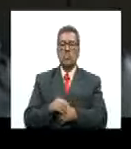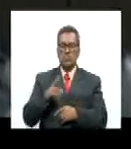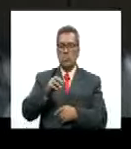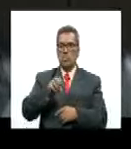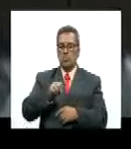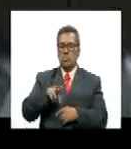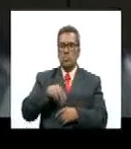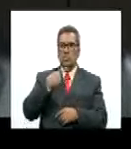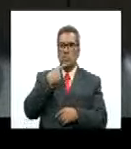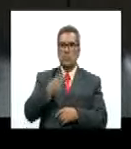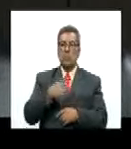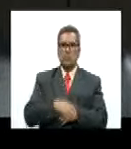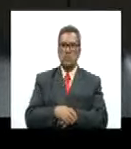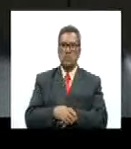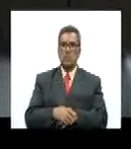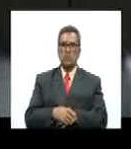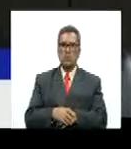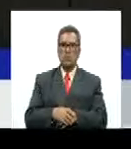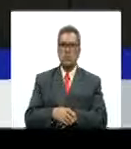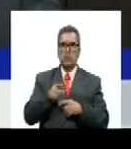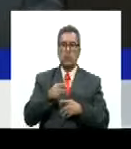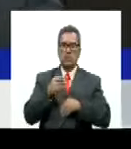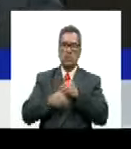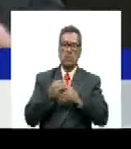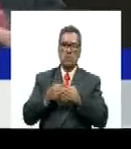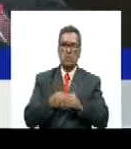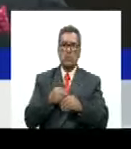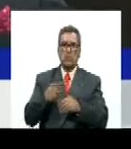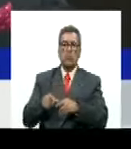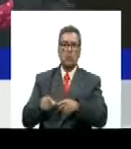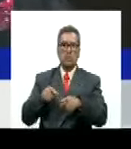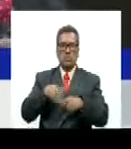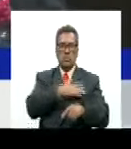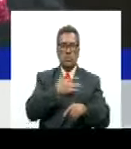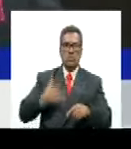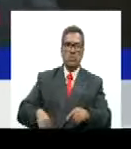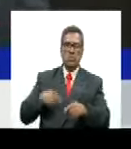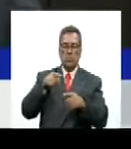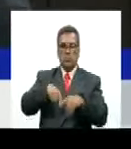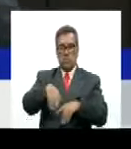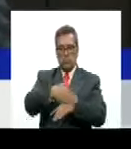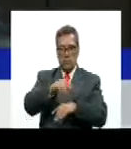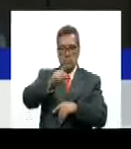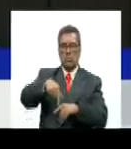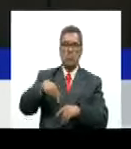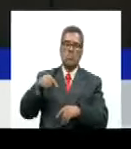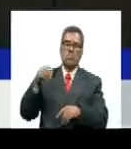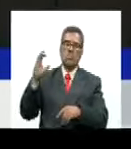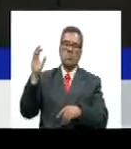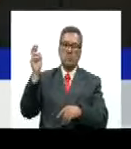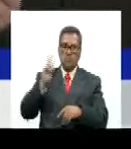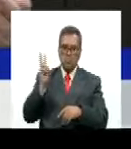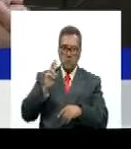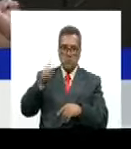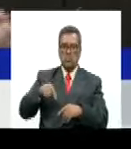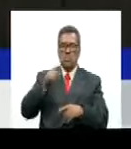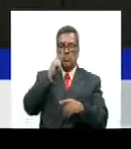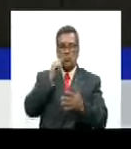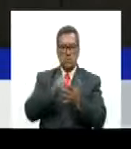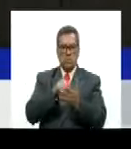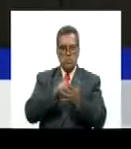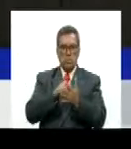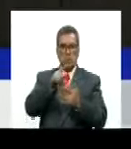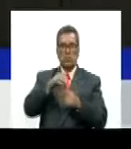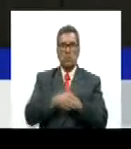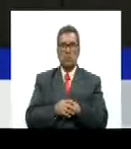lo señalan, que ante las diferencias de un domicilio en China, se establece un domicilio en Venezuela, y como desde el punto de vista,